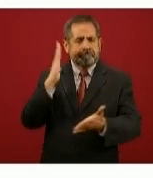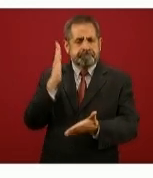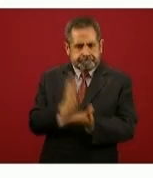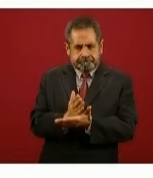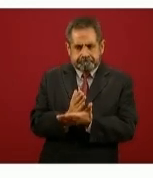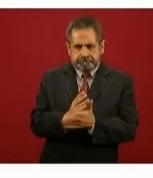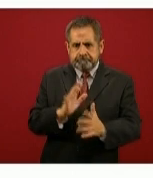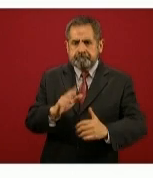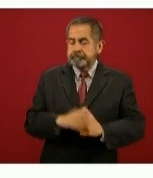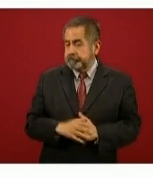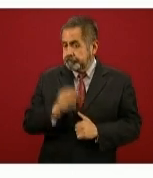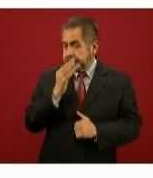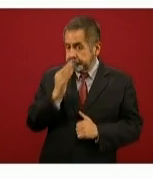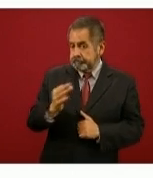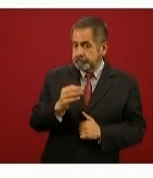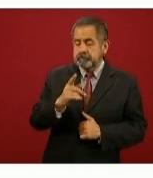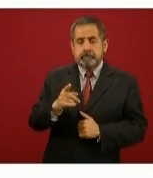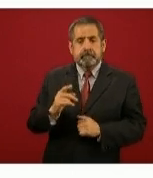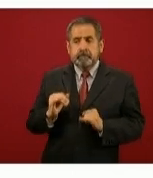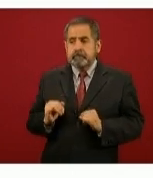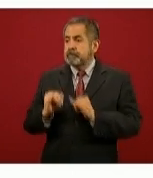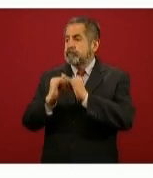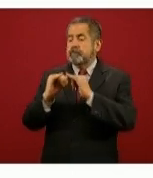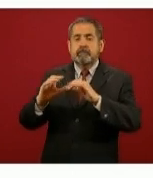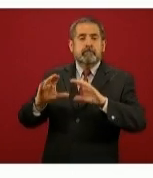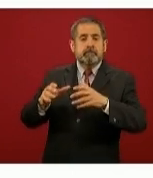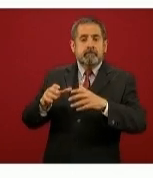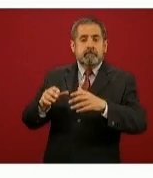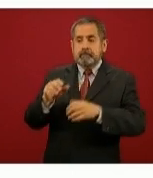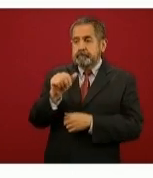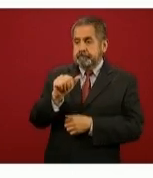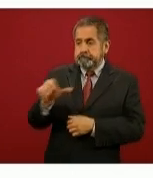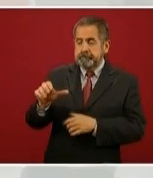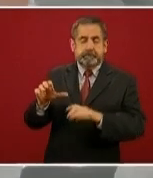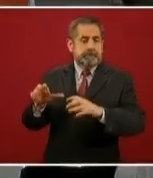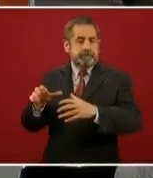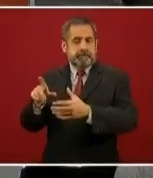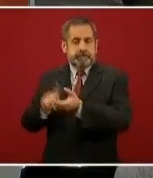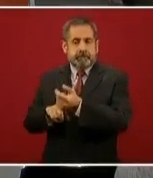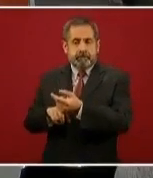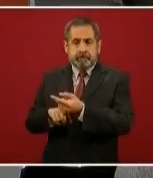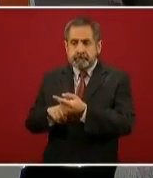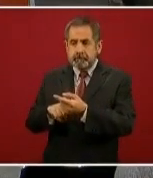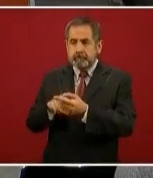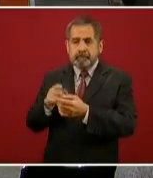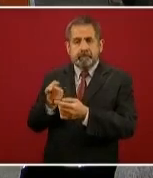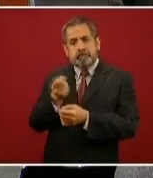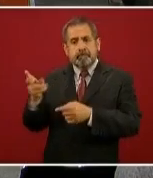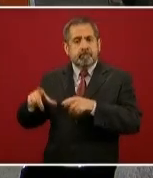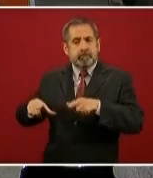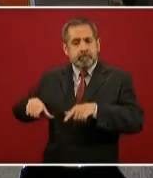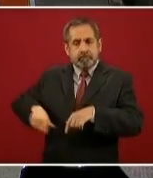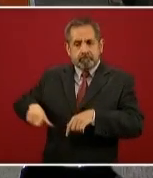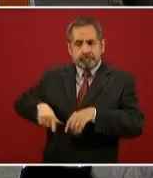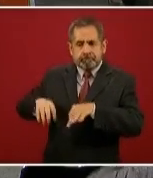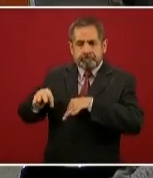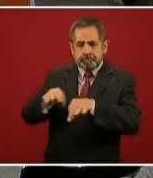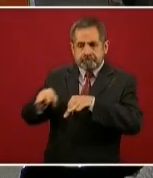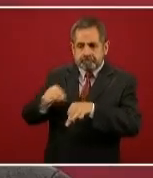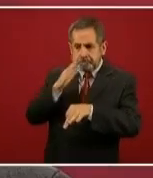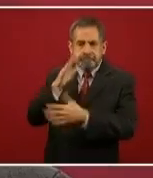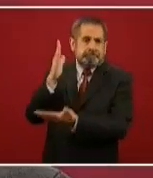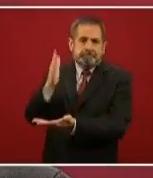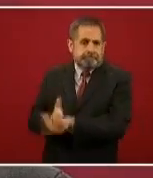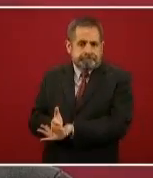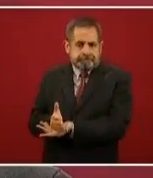importante, las instituciones, las organizaciones privadas y sociales no pueden parar, porque de ellas